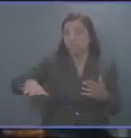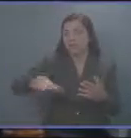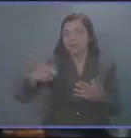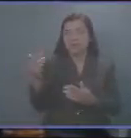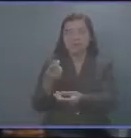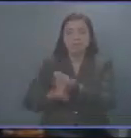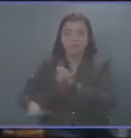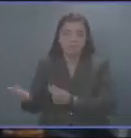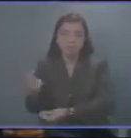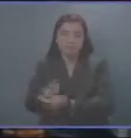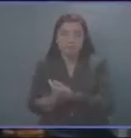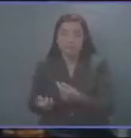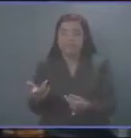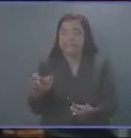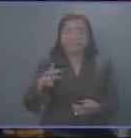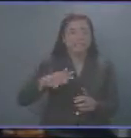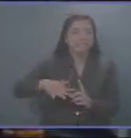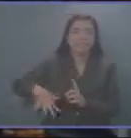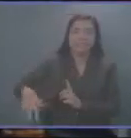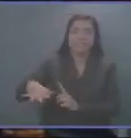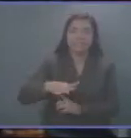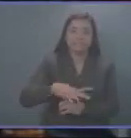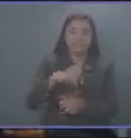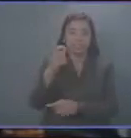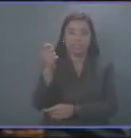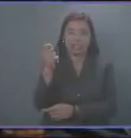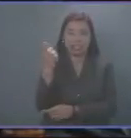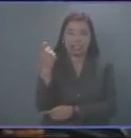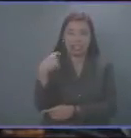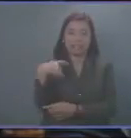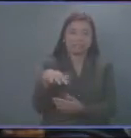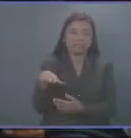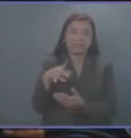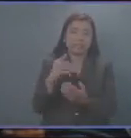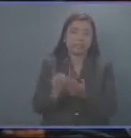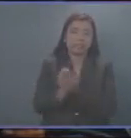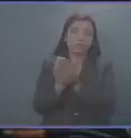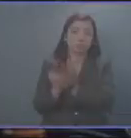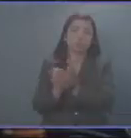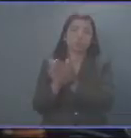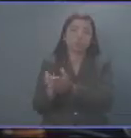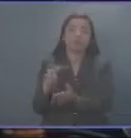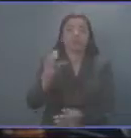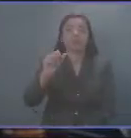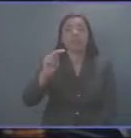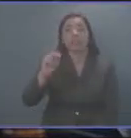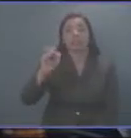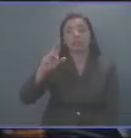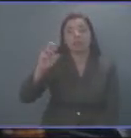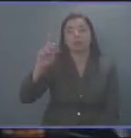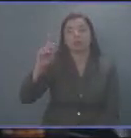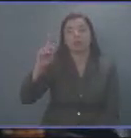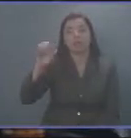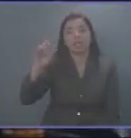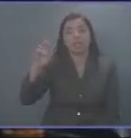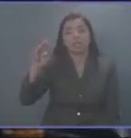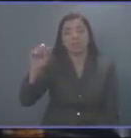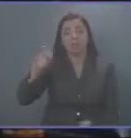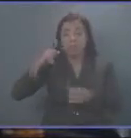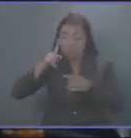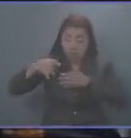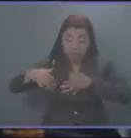y en las condiciones que realmente se encuentra presidente un río que ya casi se secó